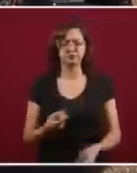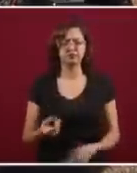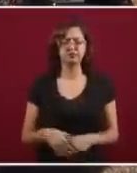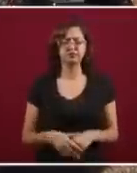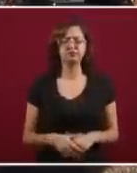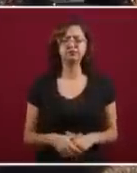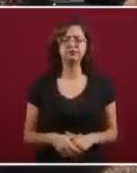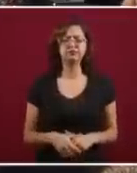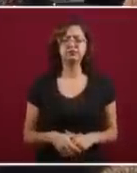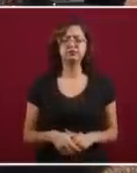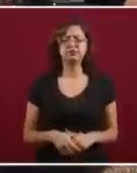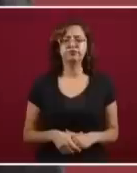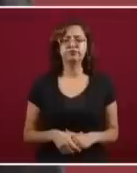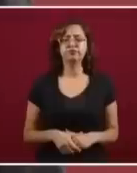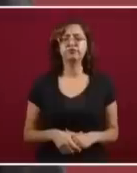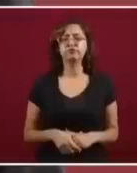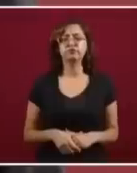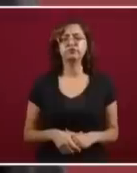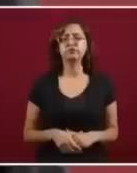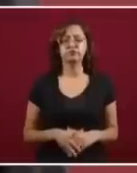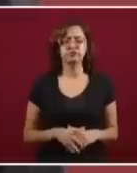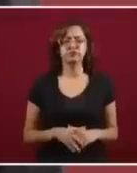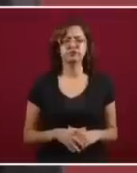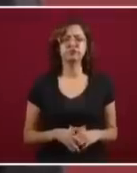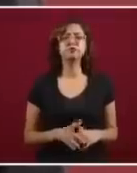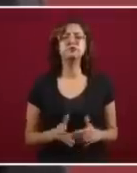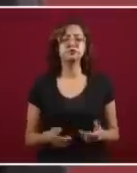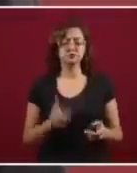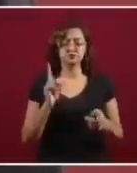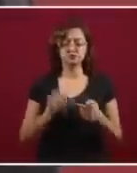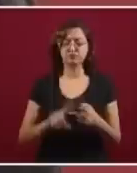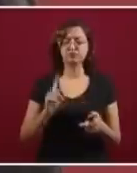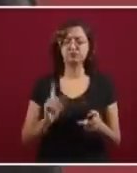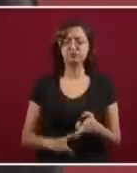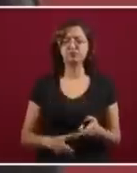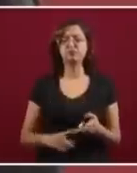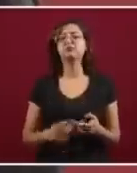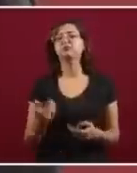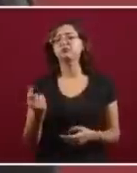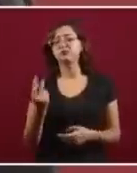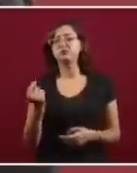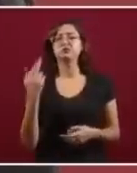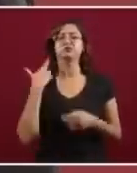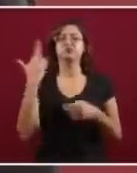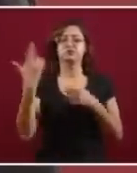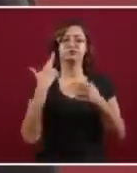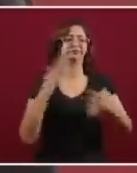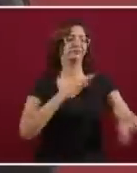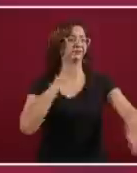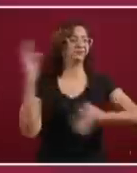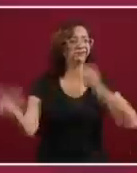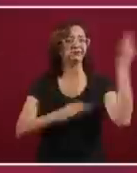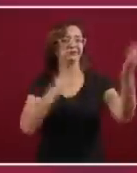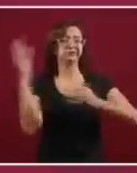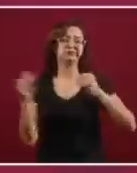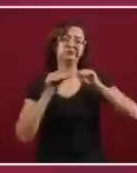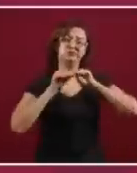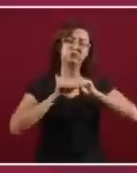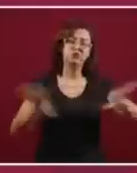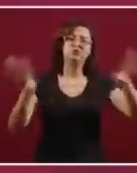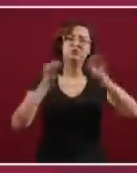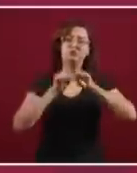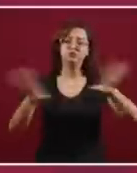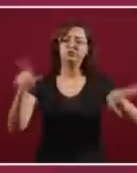y la campaña de medios he dado la instrucción